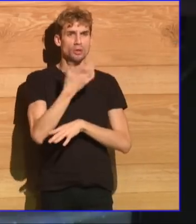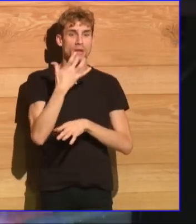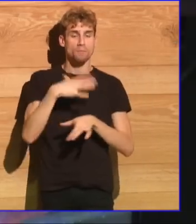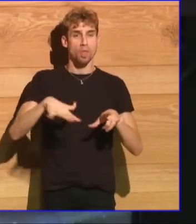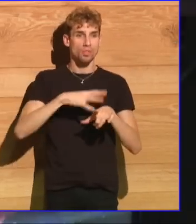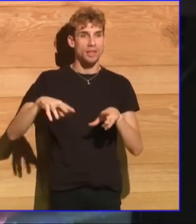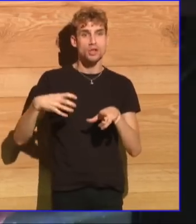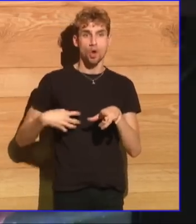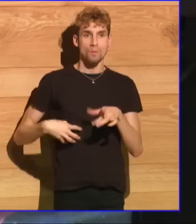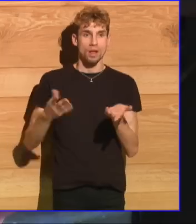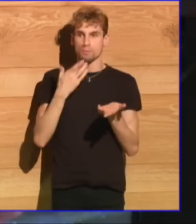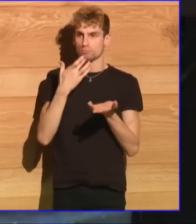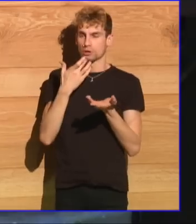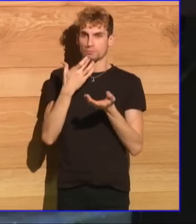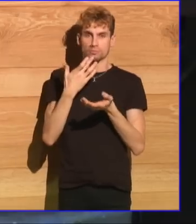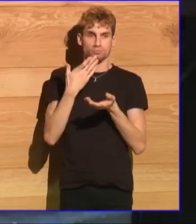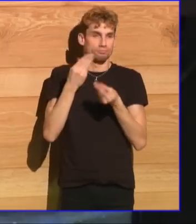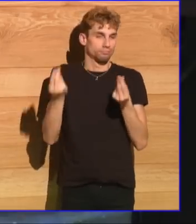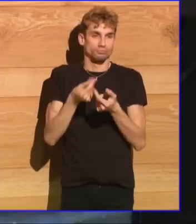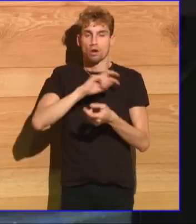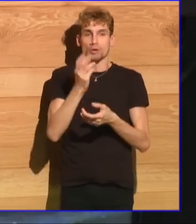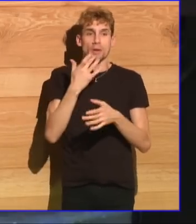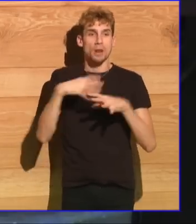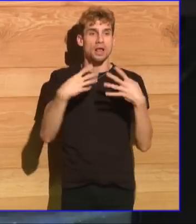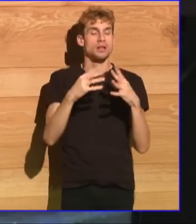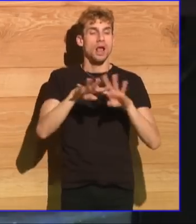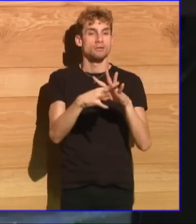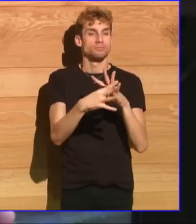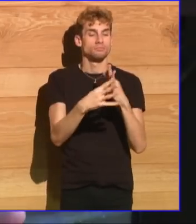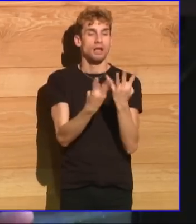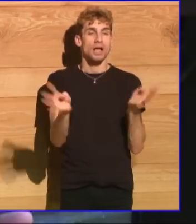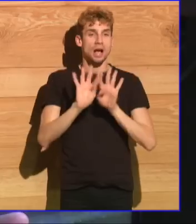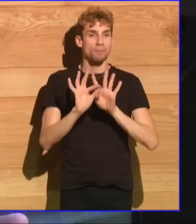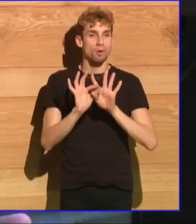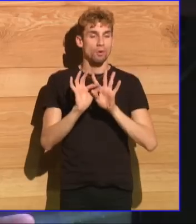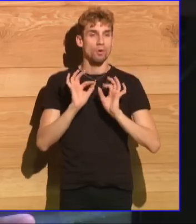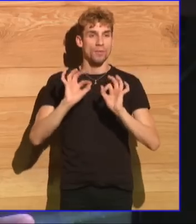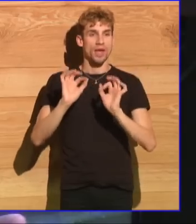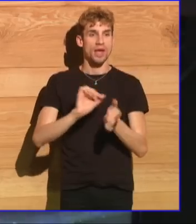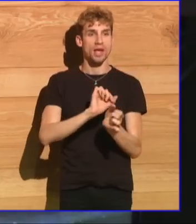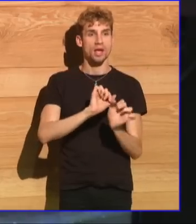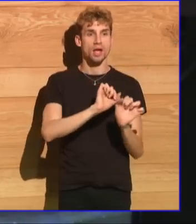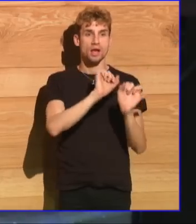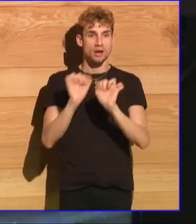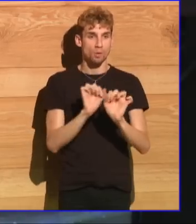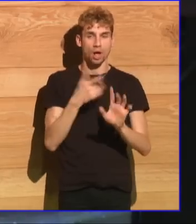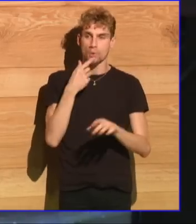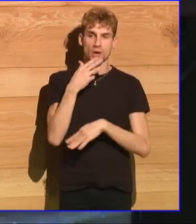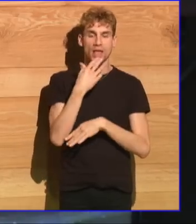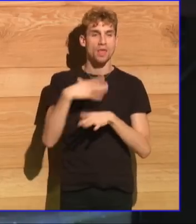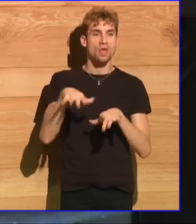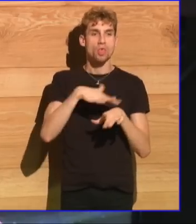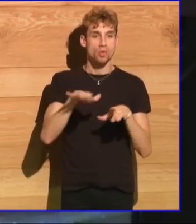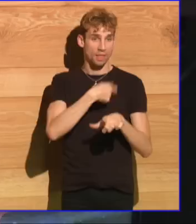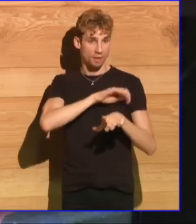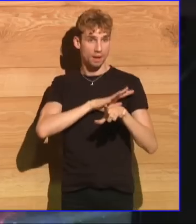mucho a zonas cercanas a Londres, lo pudieron hacer allá. El campo de refugiados lo hicieron cerca de Jerez, cerca de Jerez de la Frontera, en